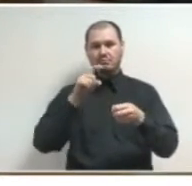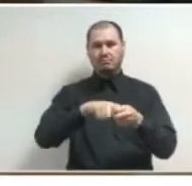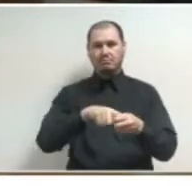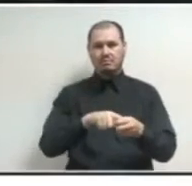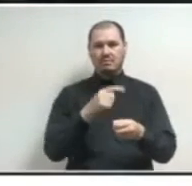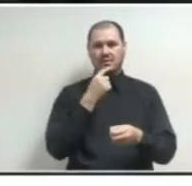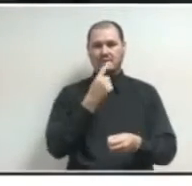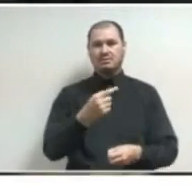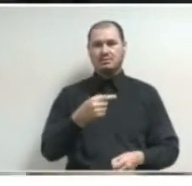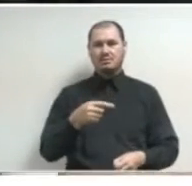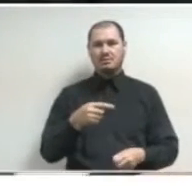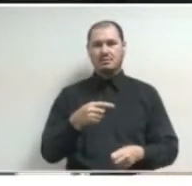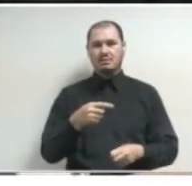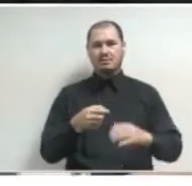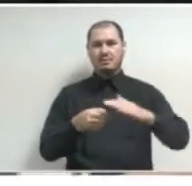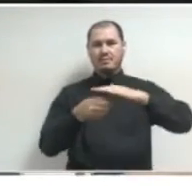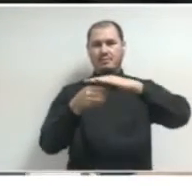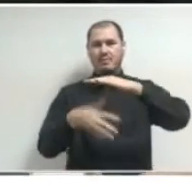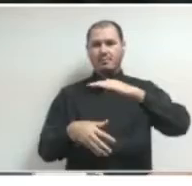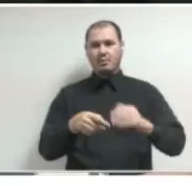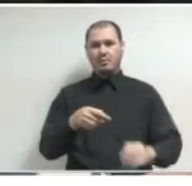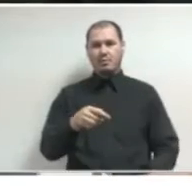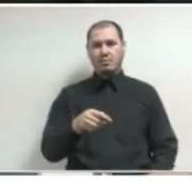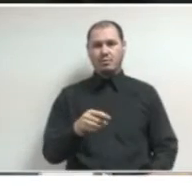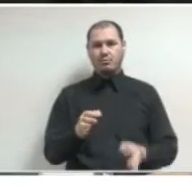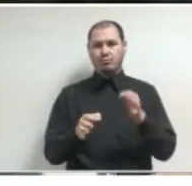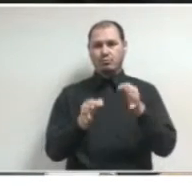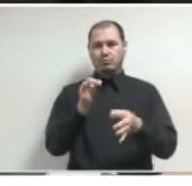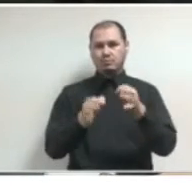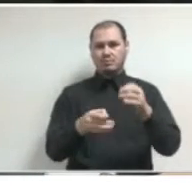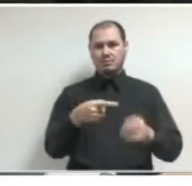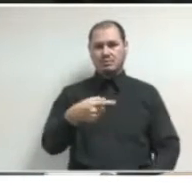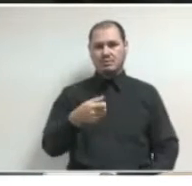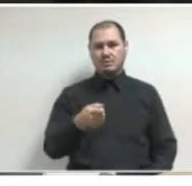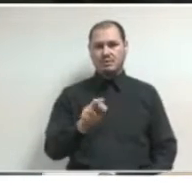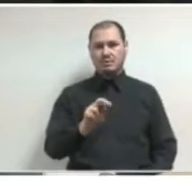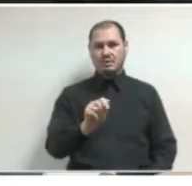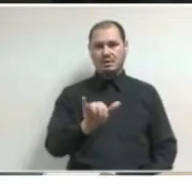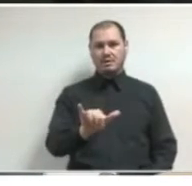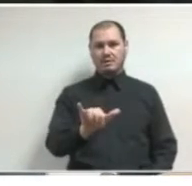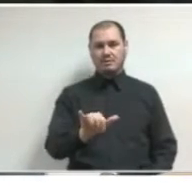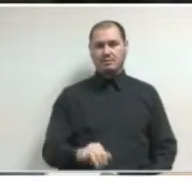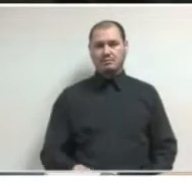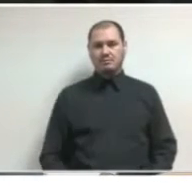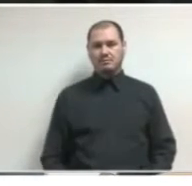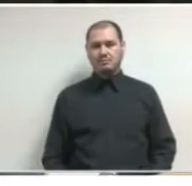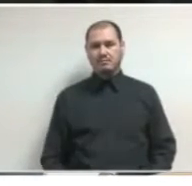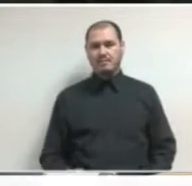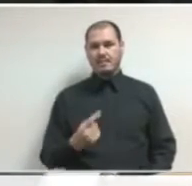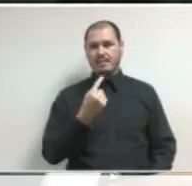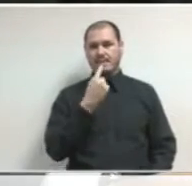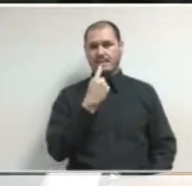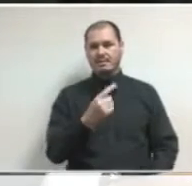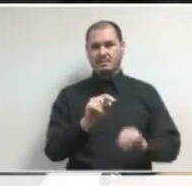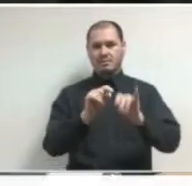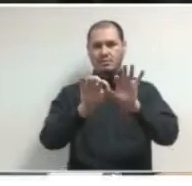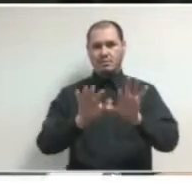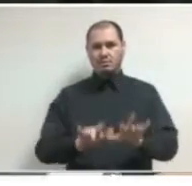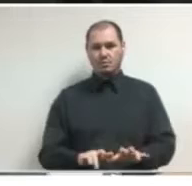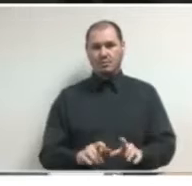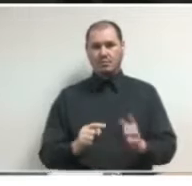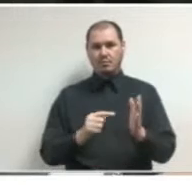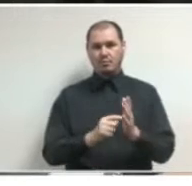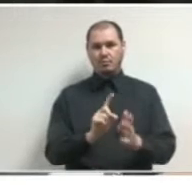Garay, Ibareja y me. Por amor, pega que este iba de cueja, expresa como fundamentación esta nota. Ape, cual ya pénico